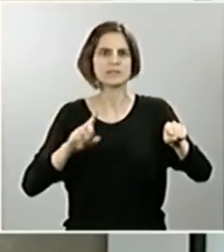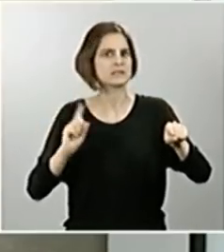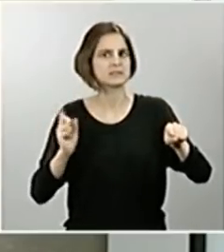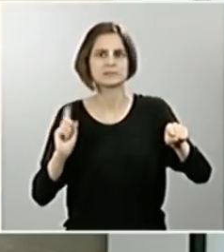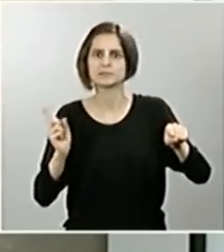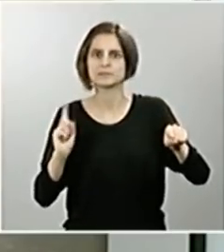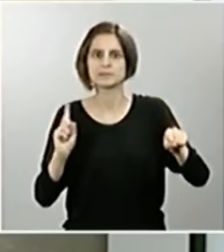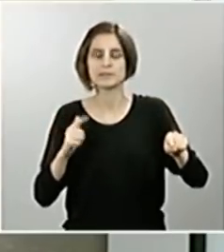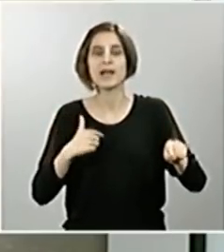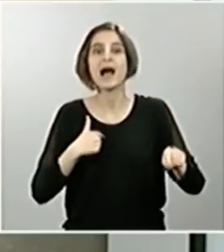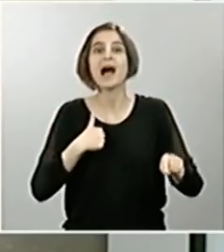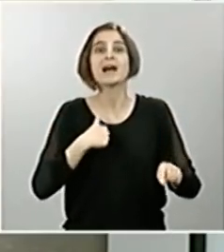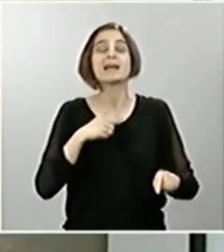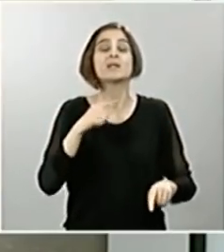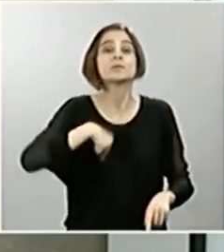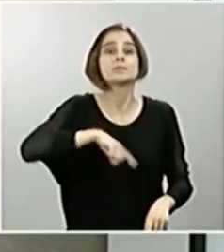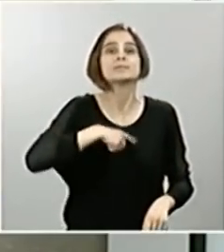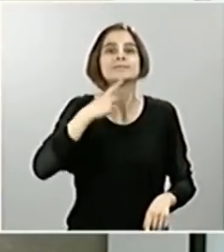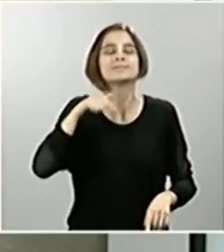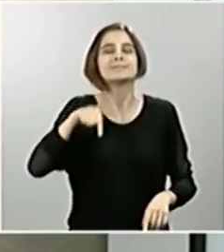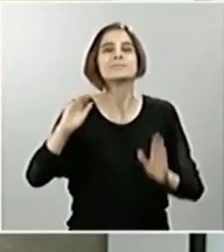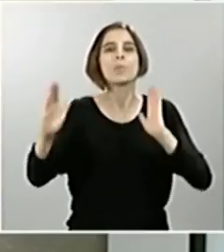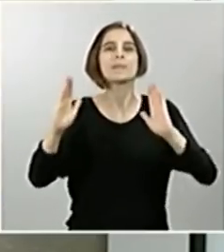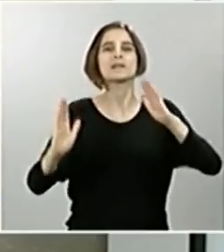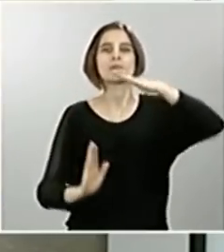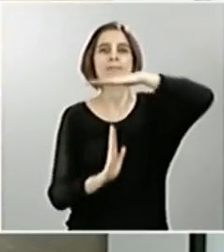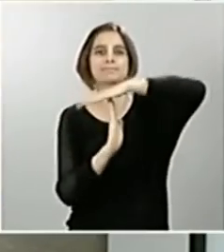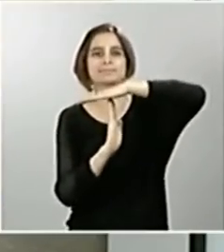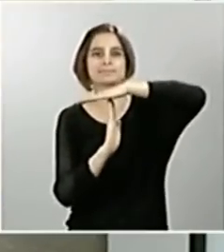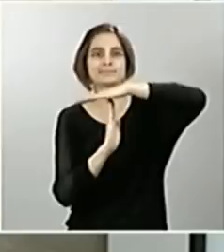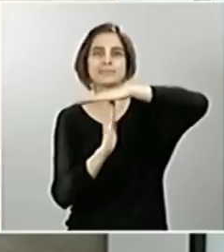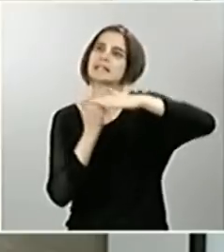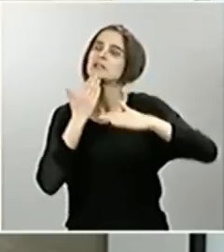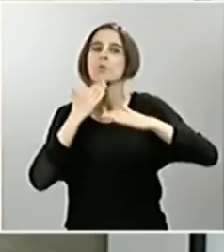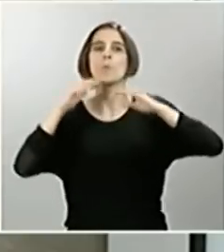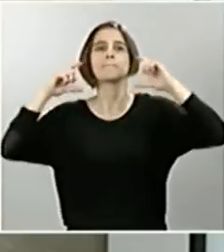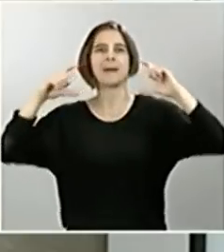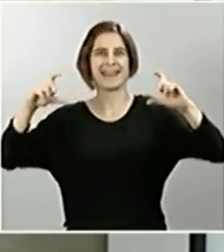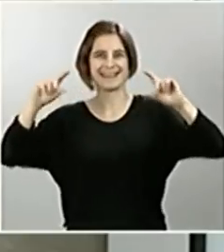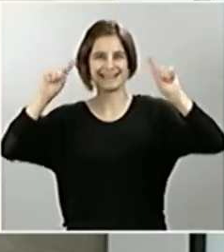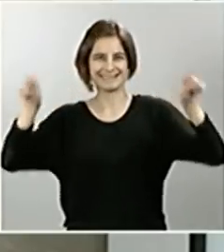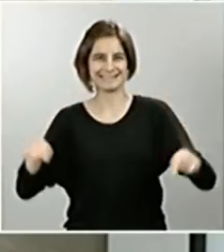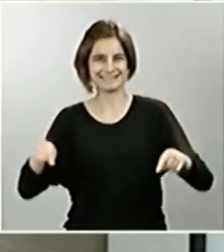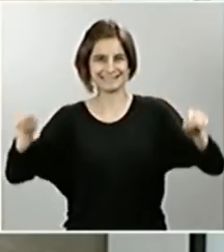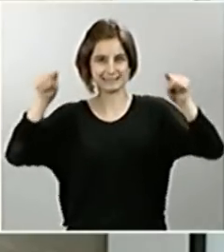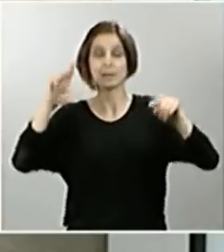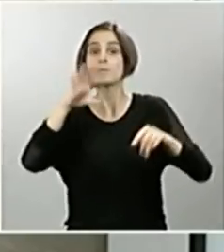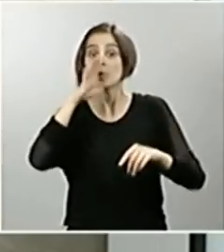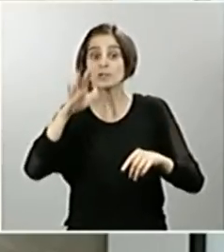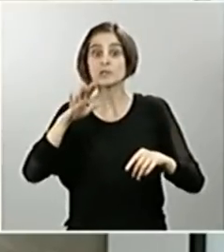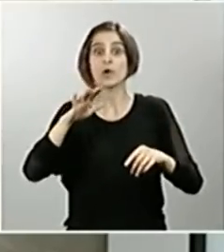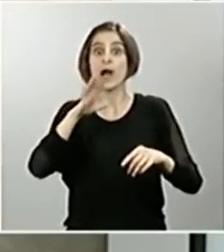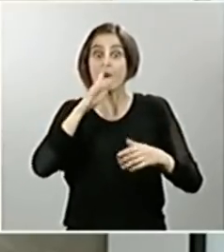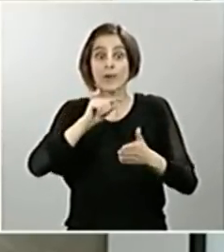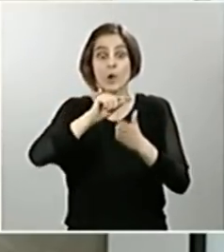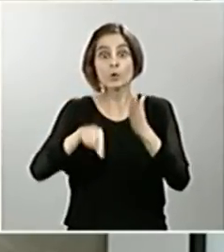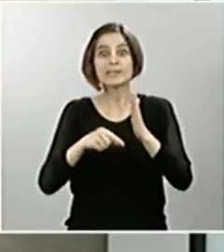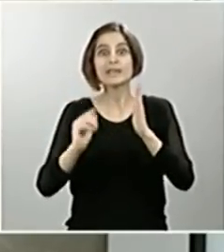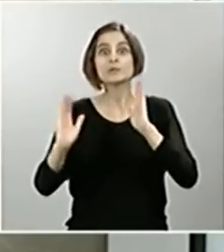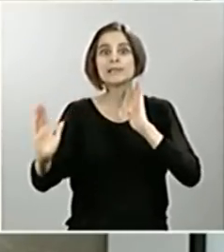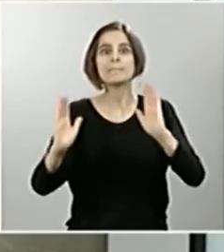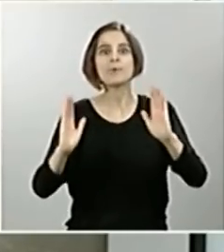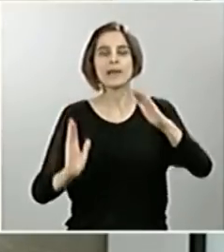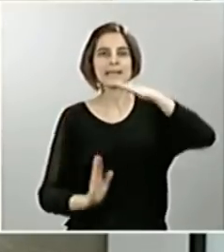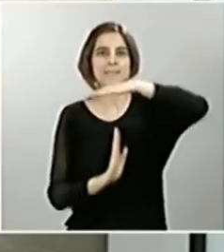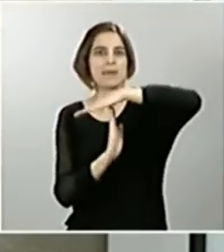un paréntesis e, portanto, os contratos temporais igualmente se interrumpen en o nosso país, pero continuarán unha